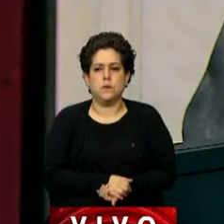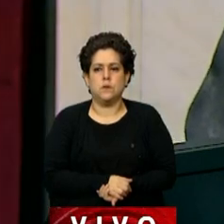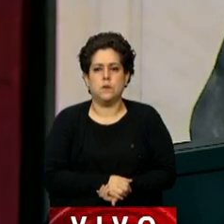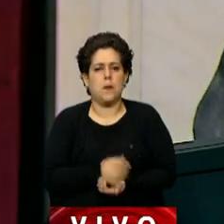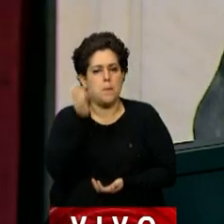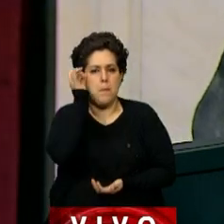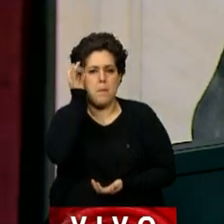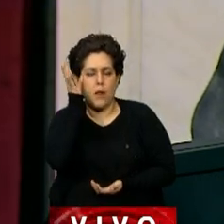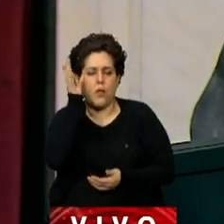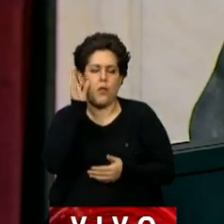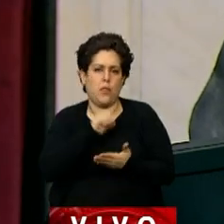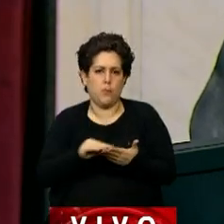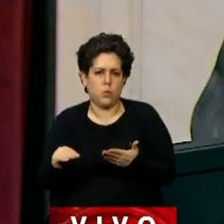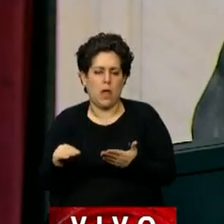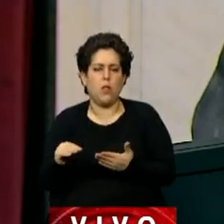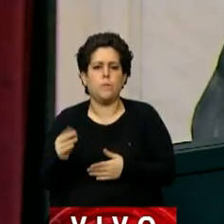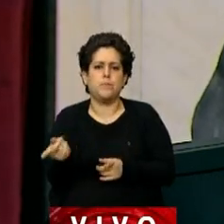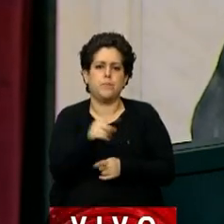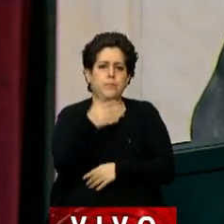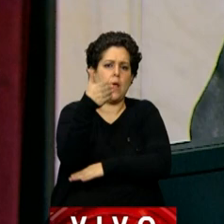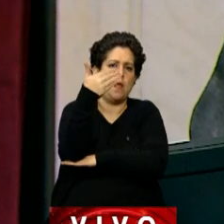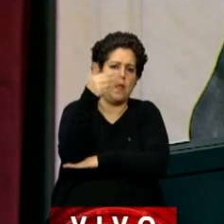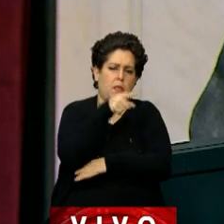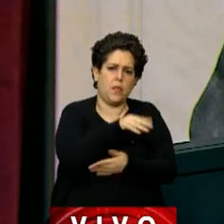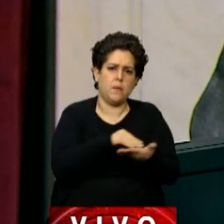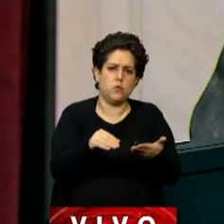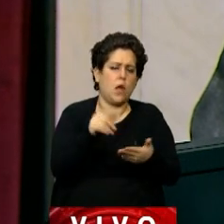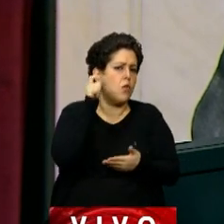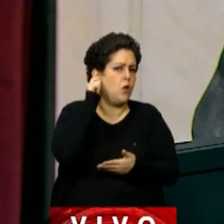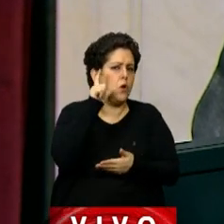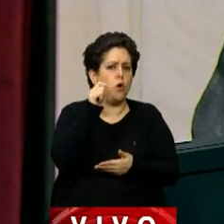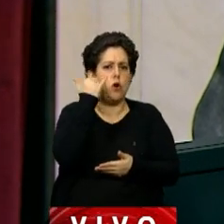Perdón, diputado Bowid. En el uso de la palabra el diputado Goyán